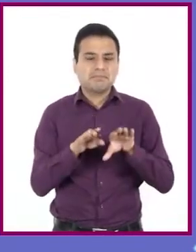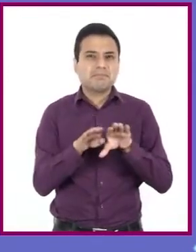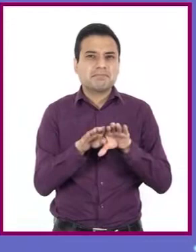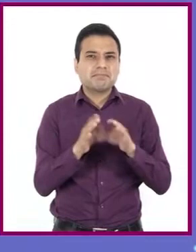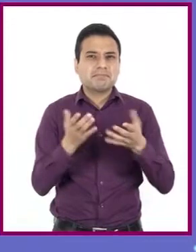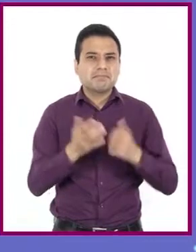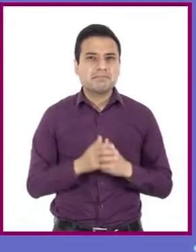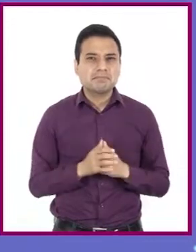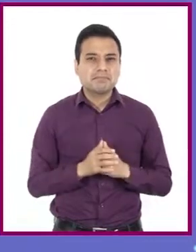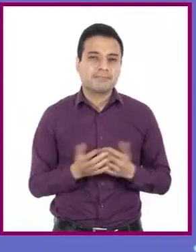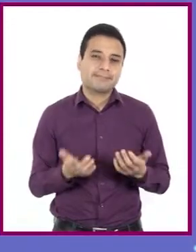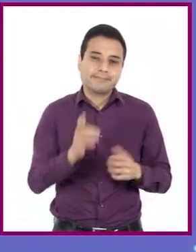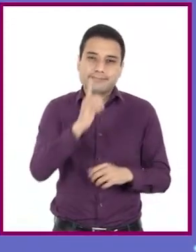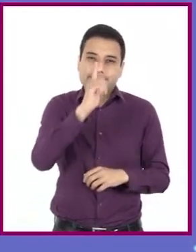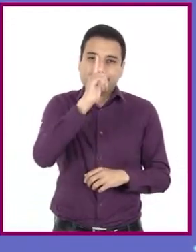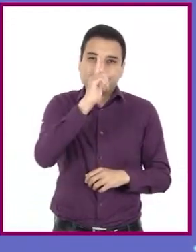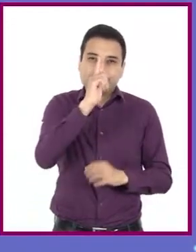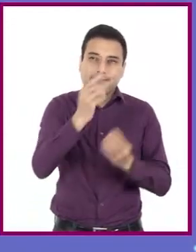Gracias a la luz.